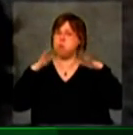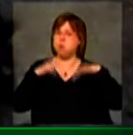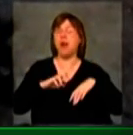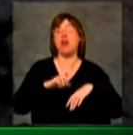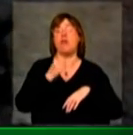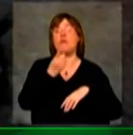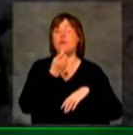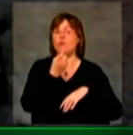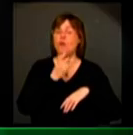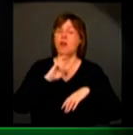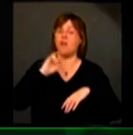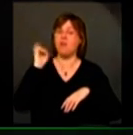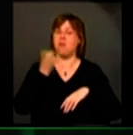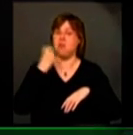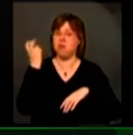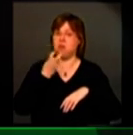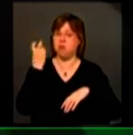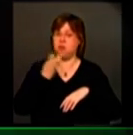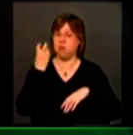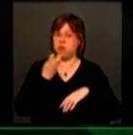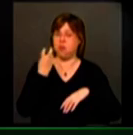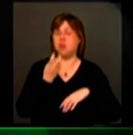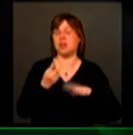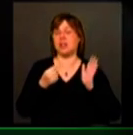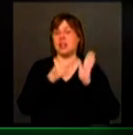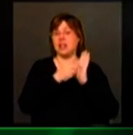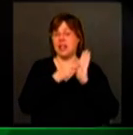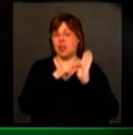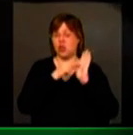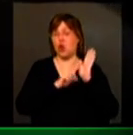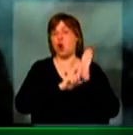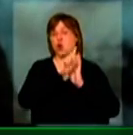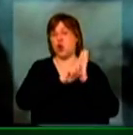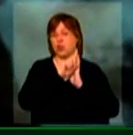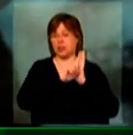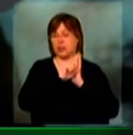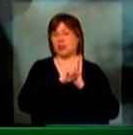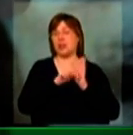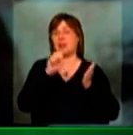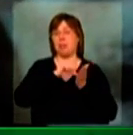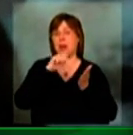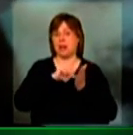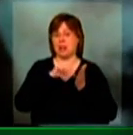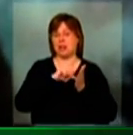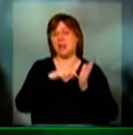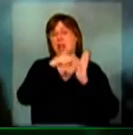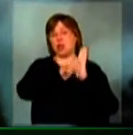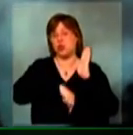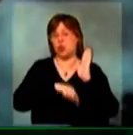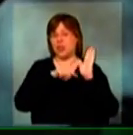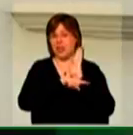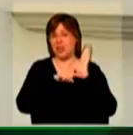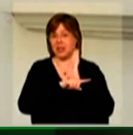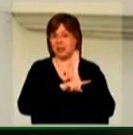en la franja centro norte y este del país así como la formación de un ciclón extratropical para el sur y este es otro volumen el más